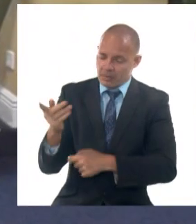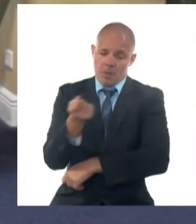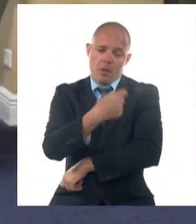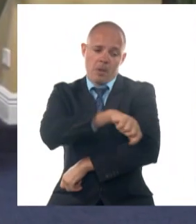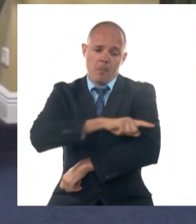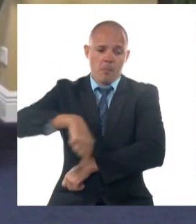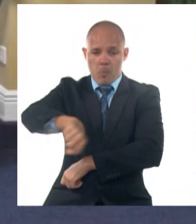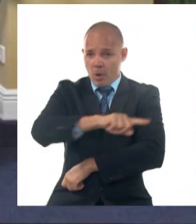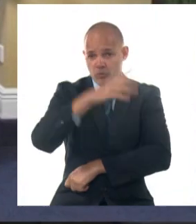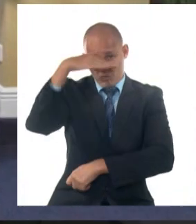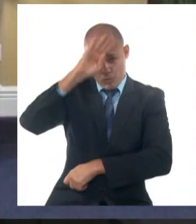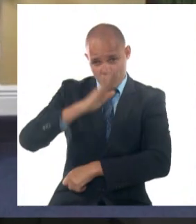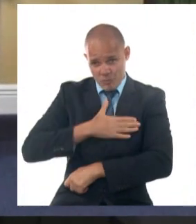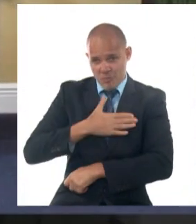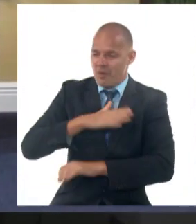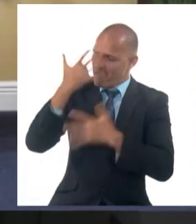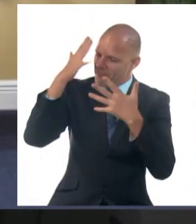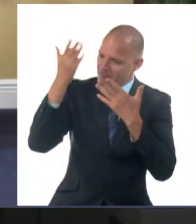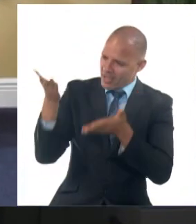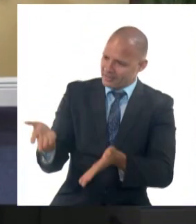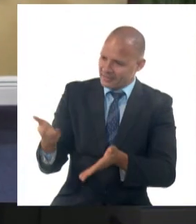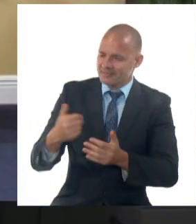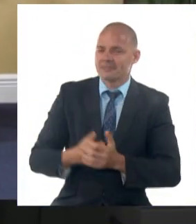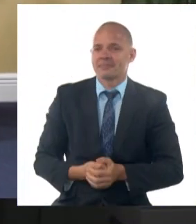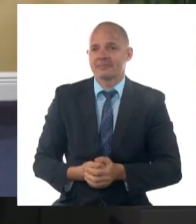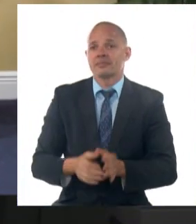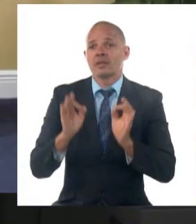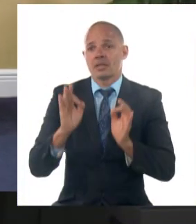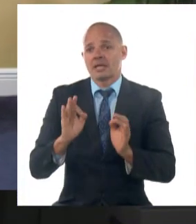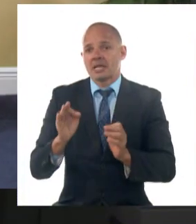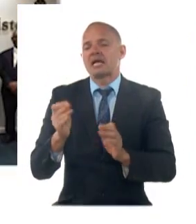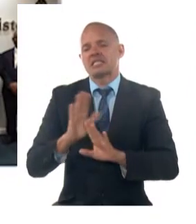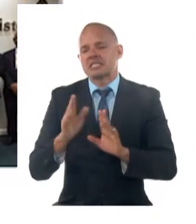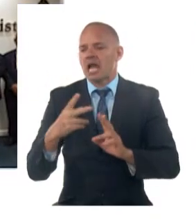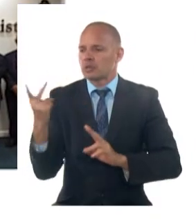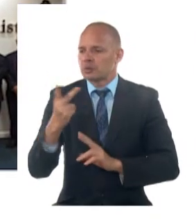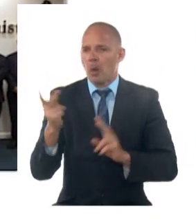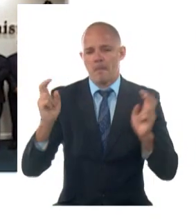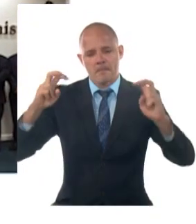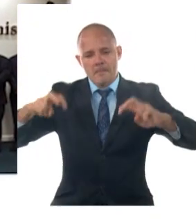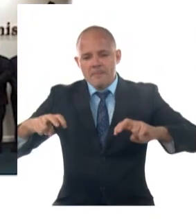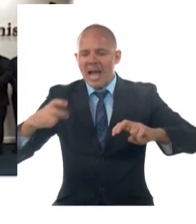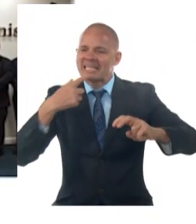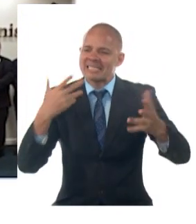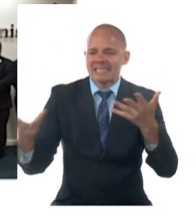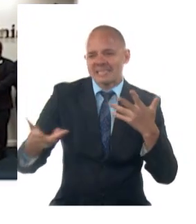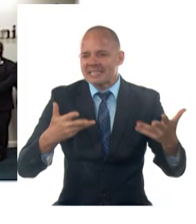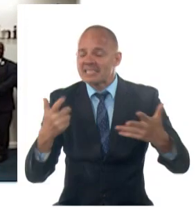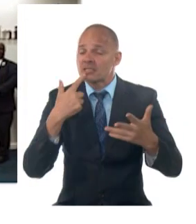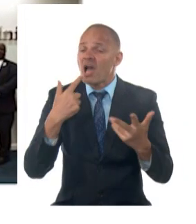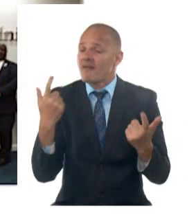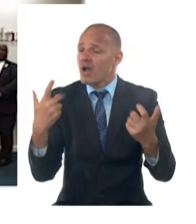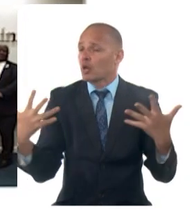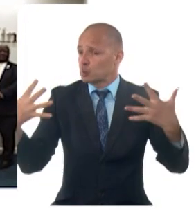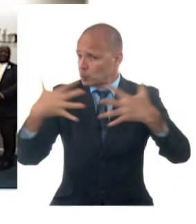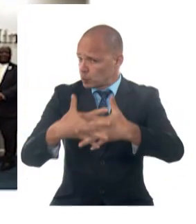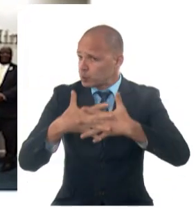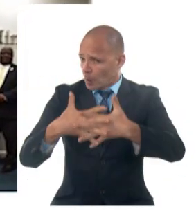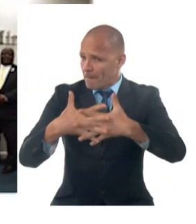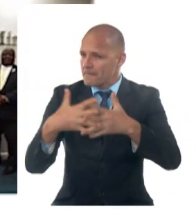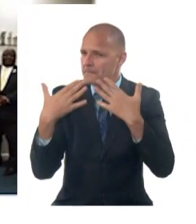según informa Cuba mi Rex a ambas partes expresaron la necesidad de fortalecer la unidad y continuar trabajando temas de